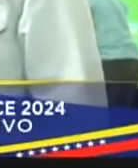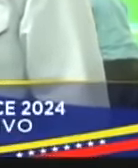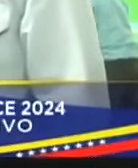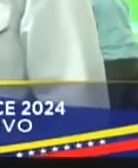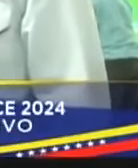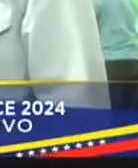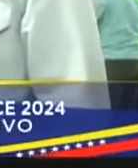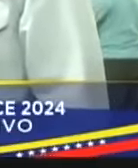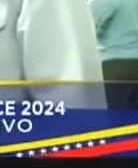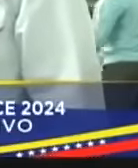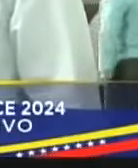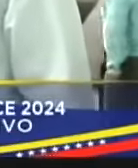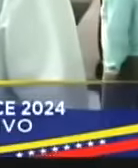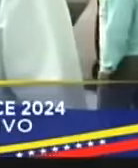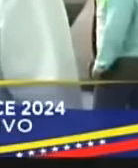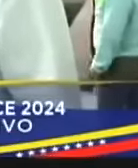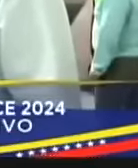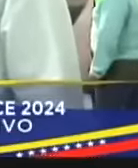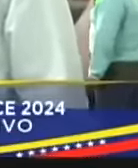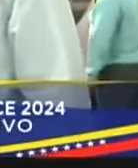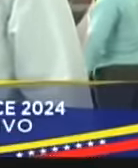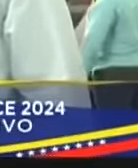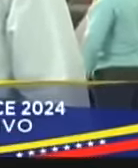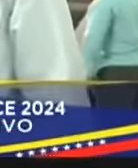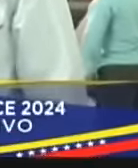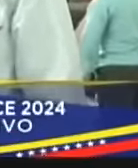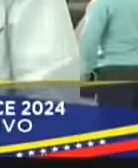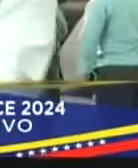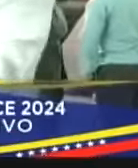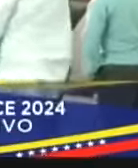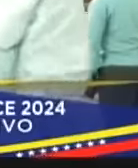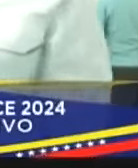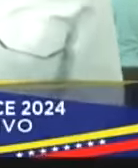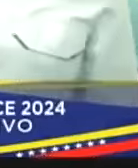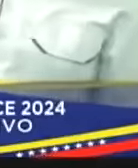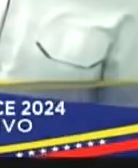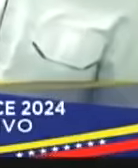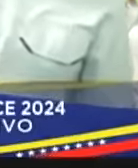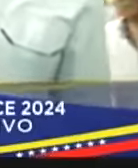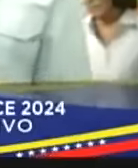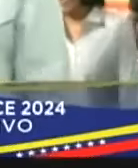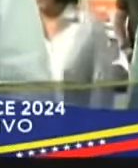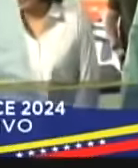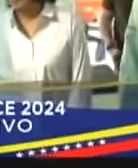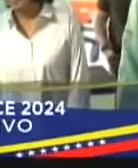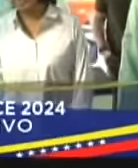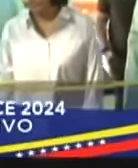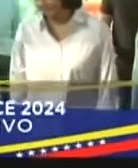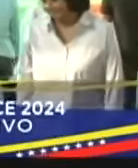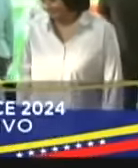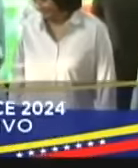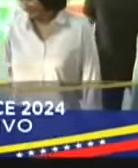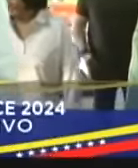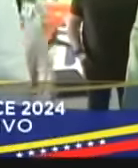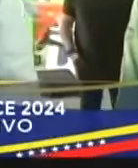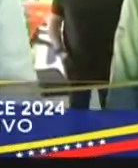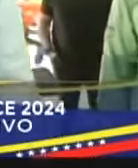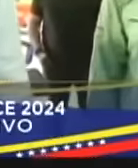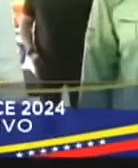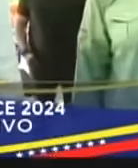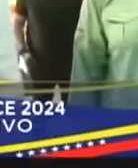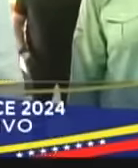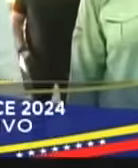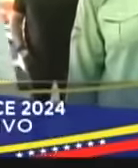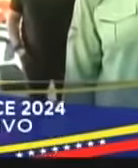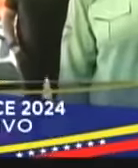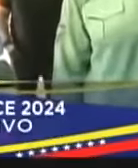Carbón será su recuerdo, lo negro en la eternidad. Para que no me responda, ni se me resista más. Capitán de las